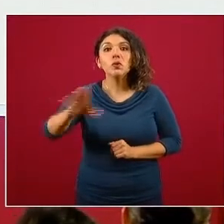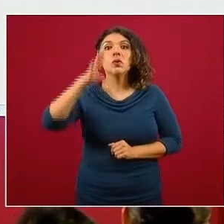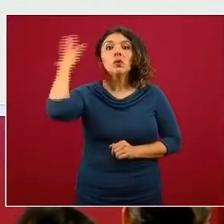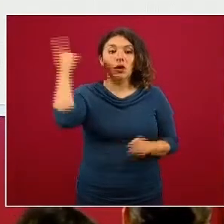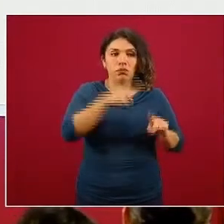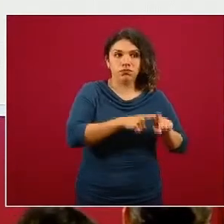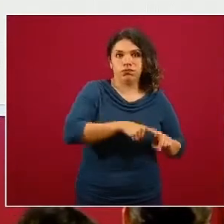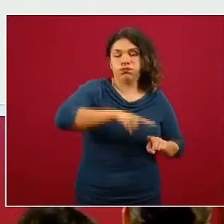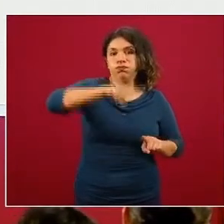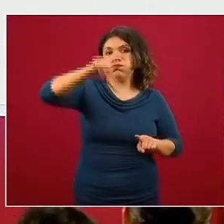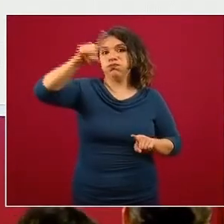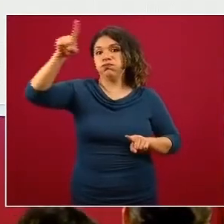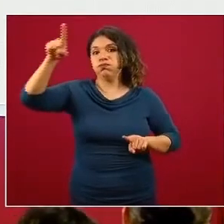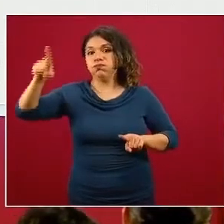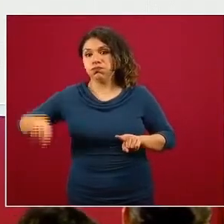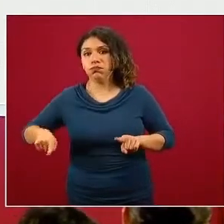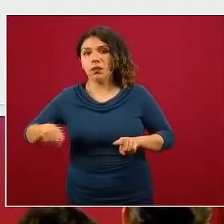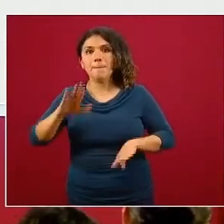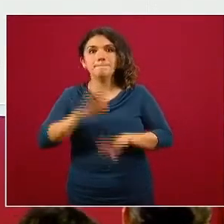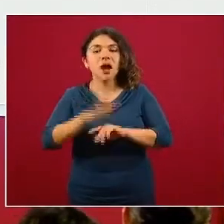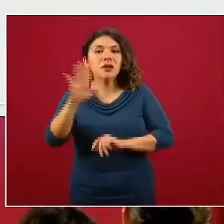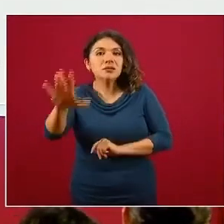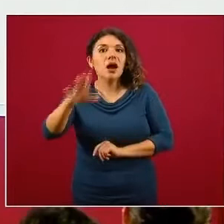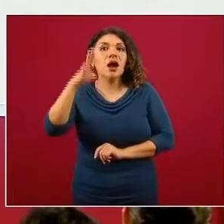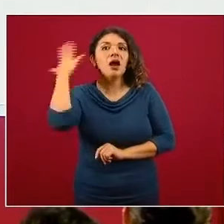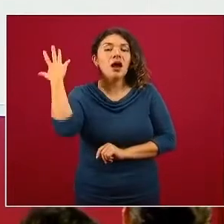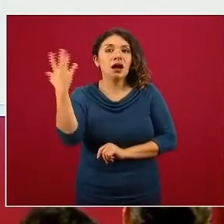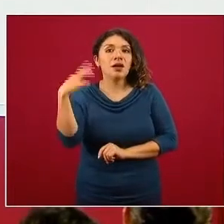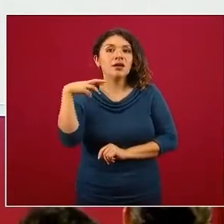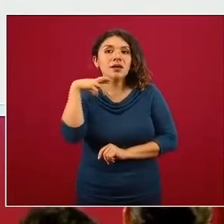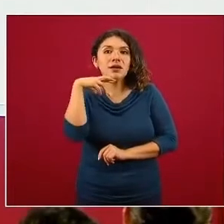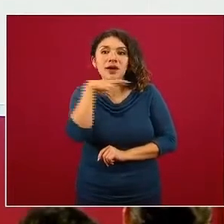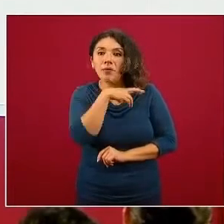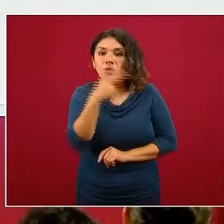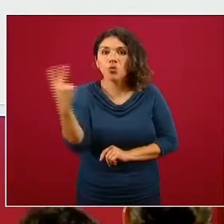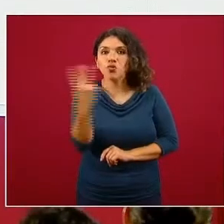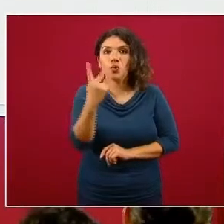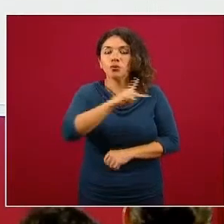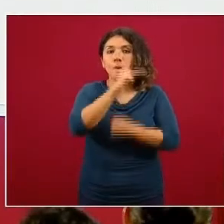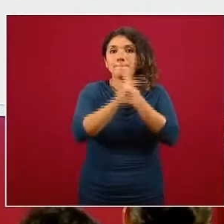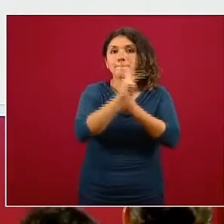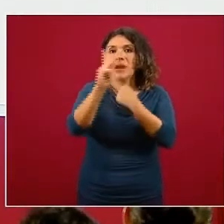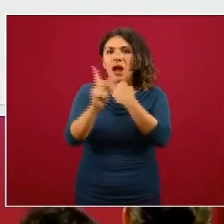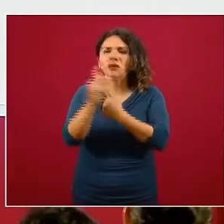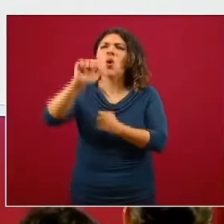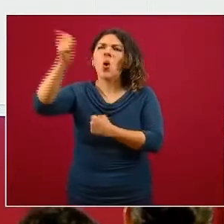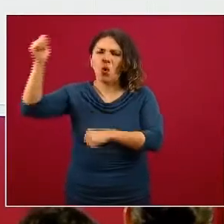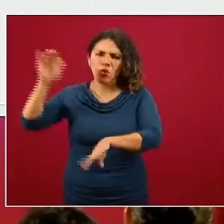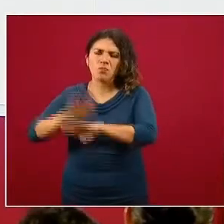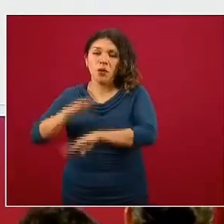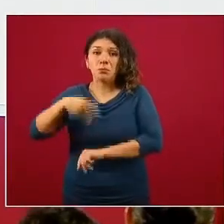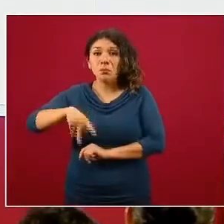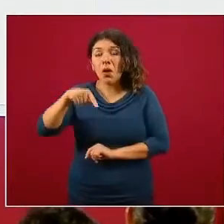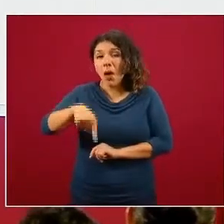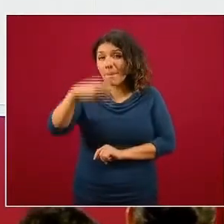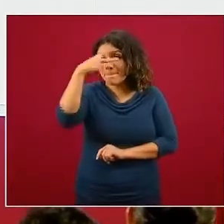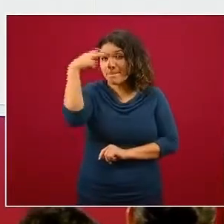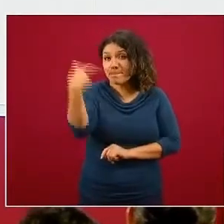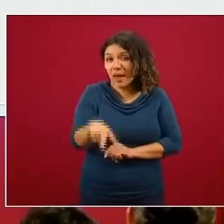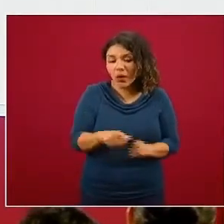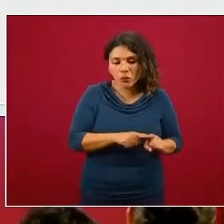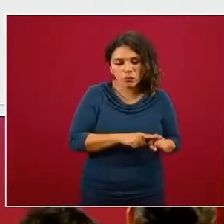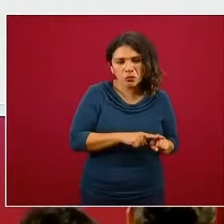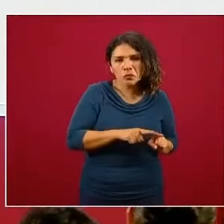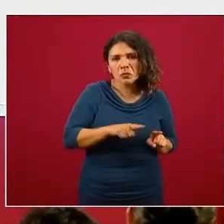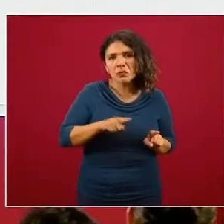fue aumentando fue muy rápida al inicio en estos dos países y en varios otros. En cambio, la velocidad a la que ha ido